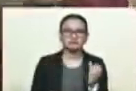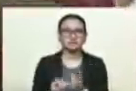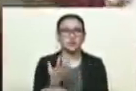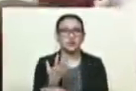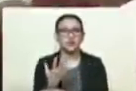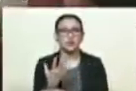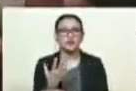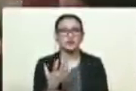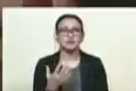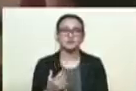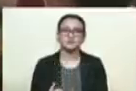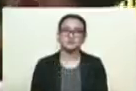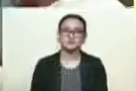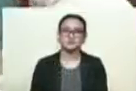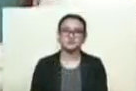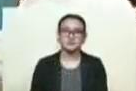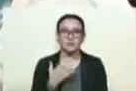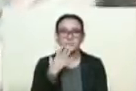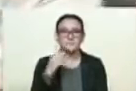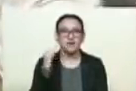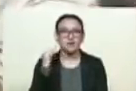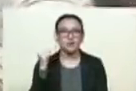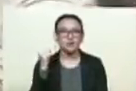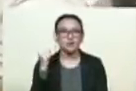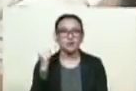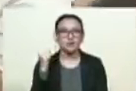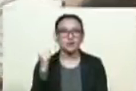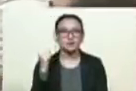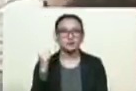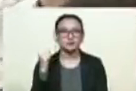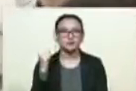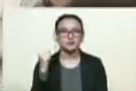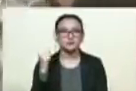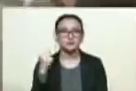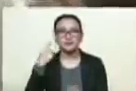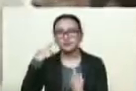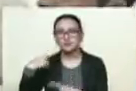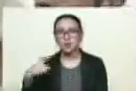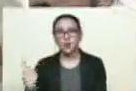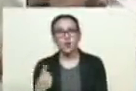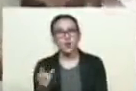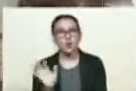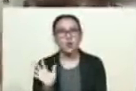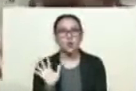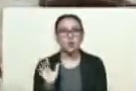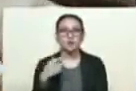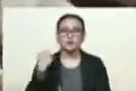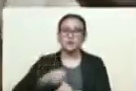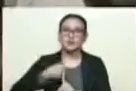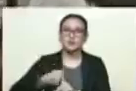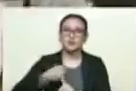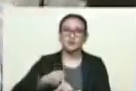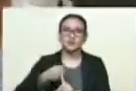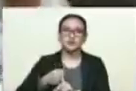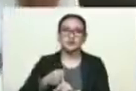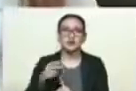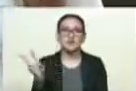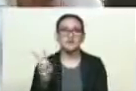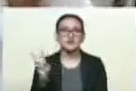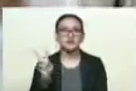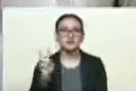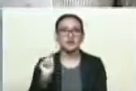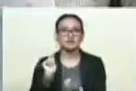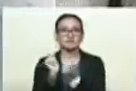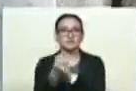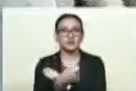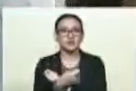de granjas. El jefe de Estado venezolano pidió que no lo dejaran solos en esta batalla hacia una Venezuela